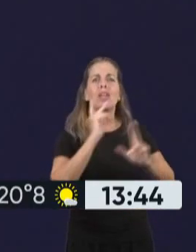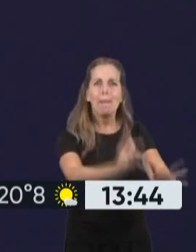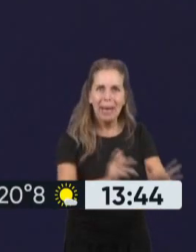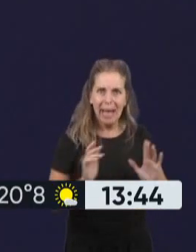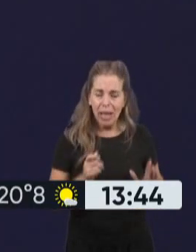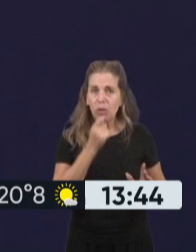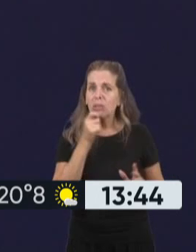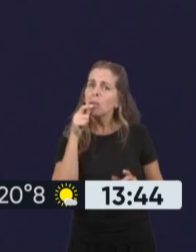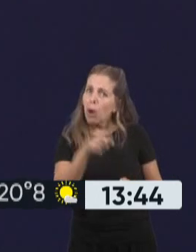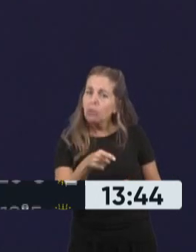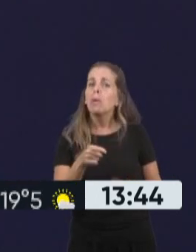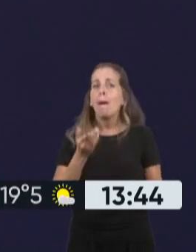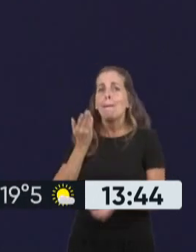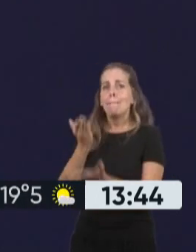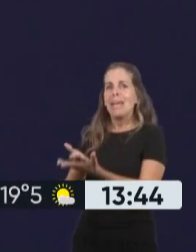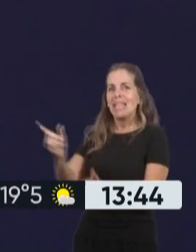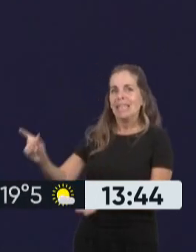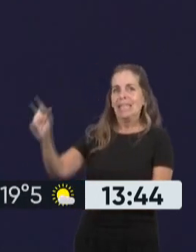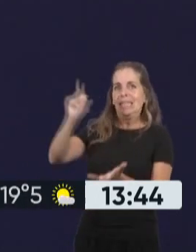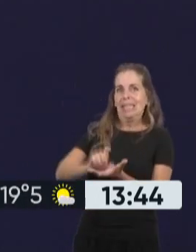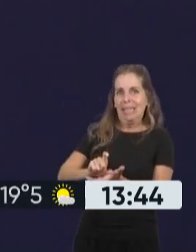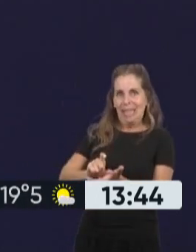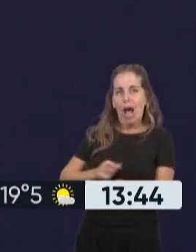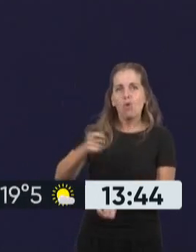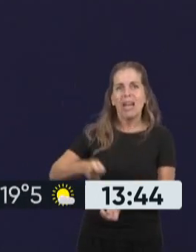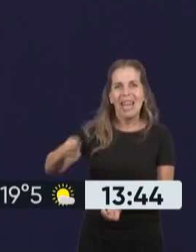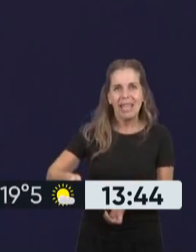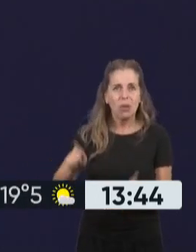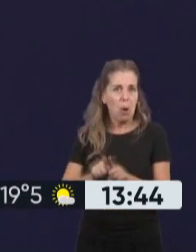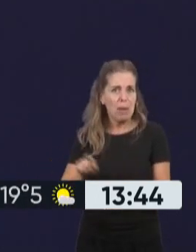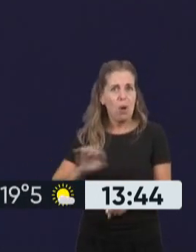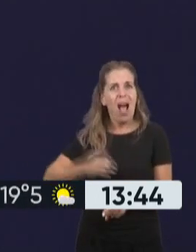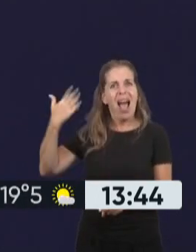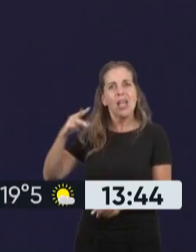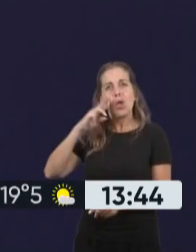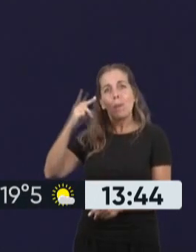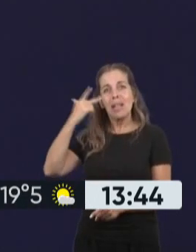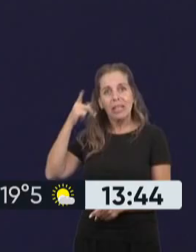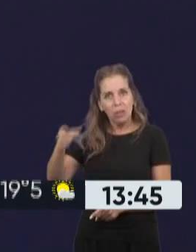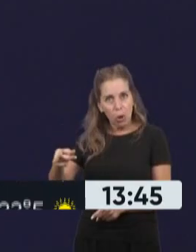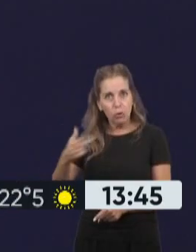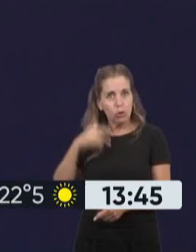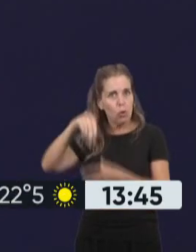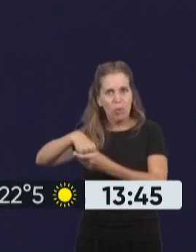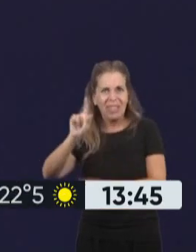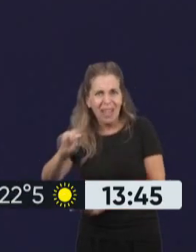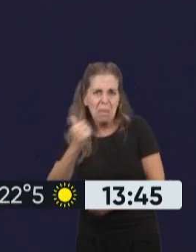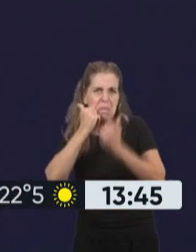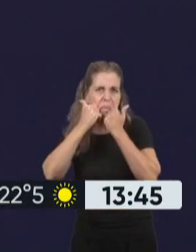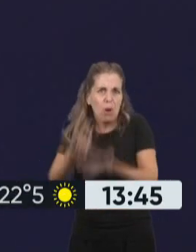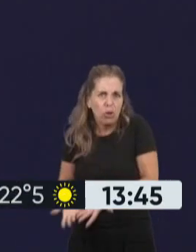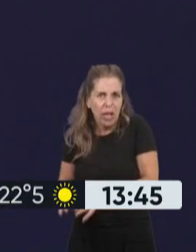a acceder a un crédito como se accedió en el 2018, gobierno en el que no participaba, y la verdad es que me importa